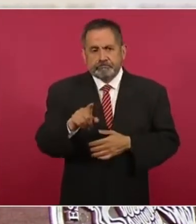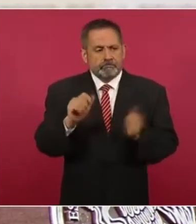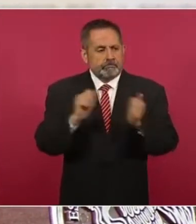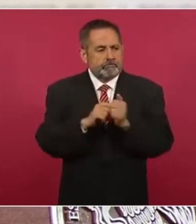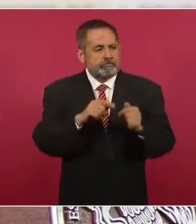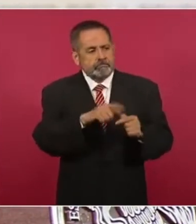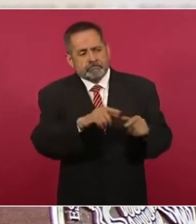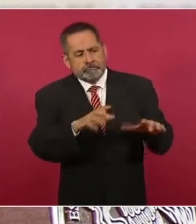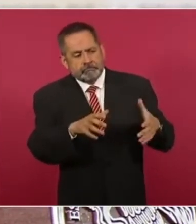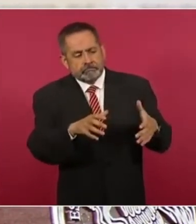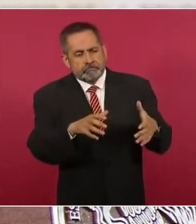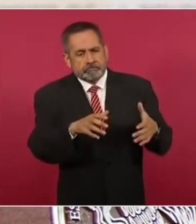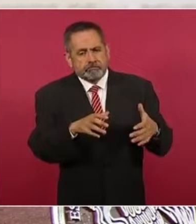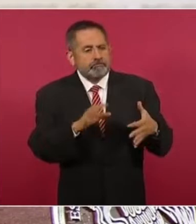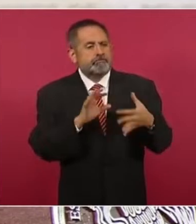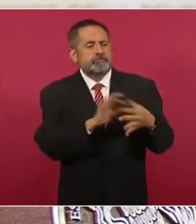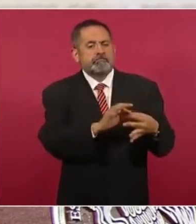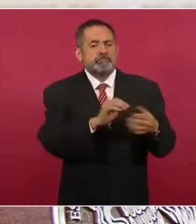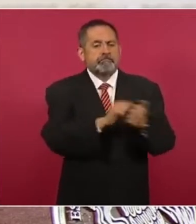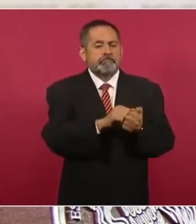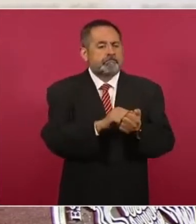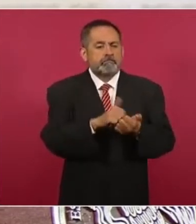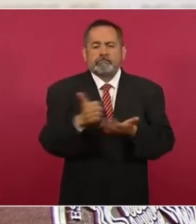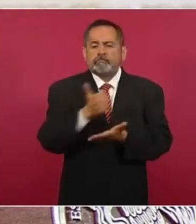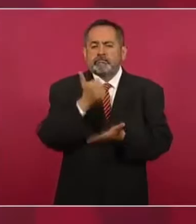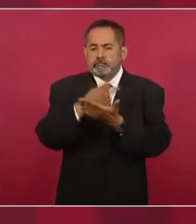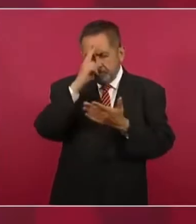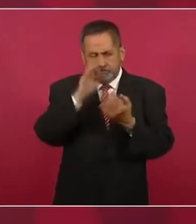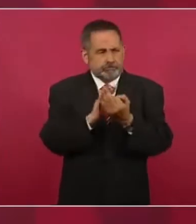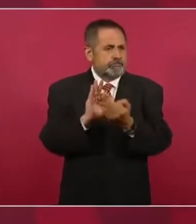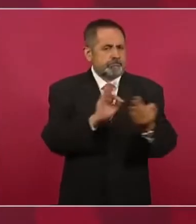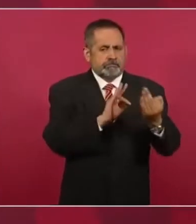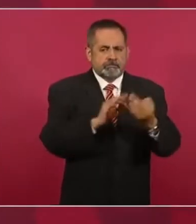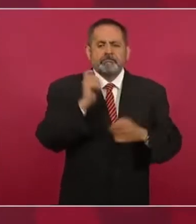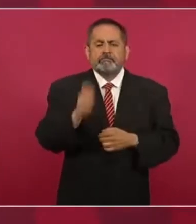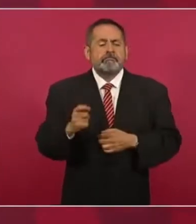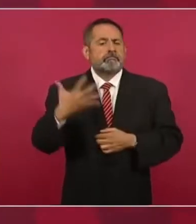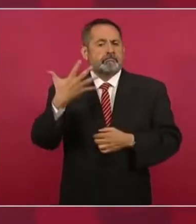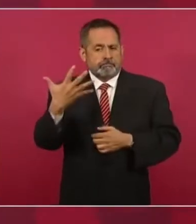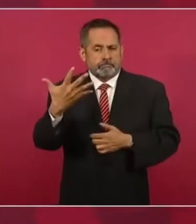técnicos cercanos a la Ciudad de México. O sea, son 5 reuniones.